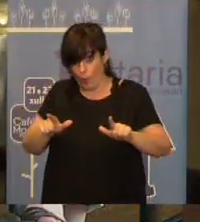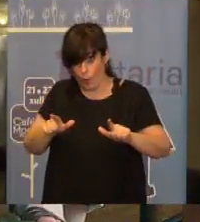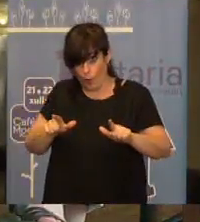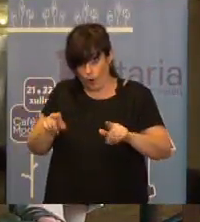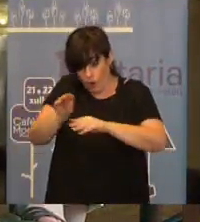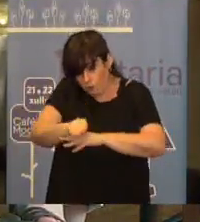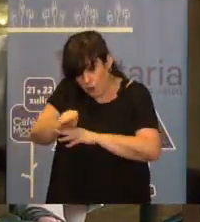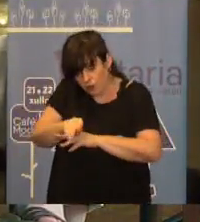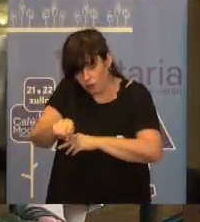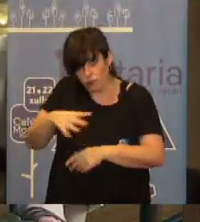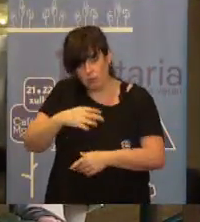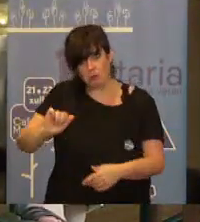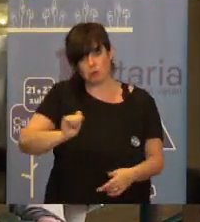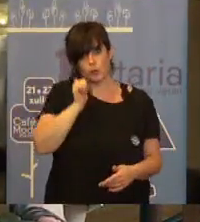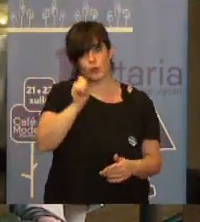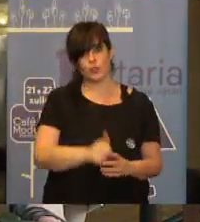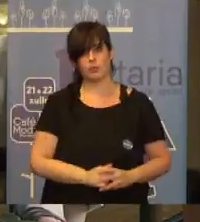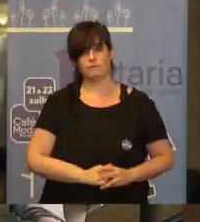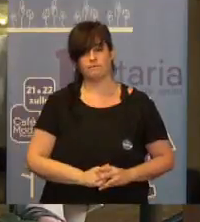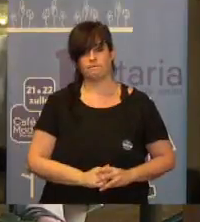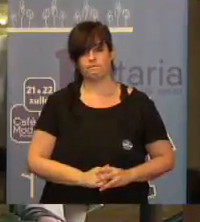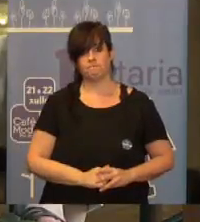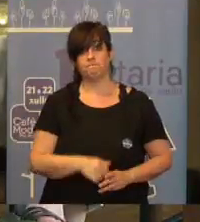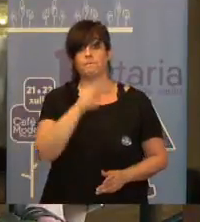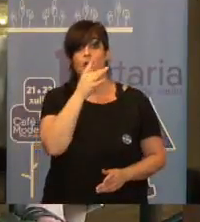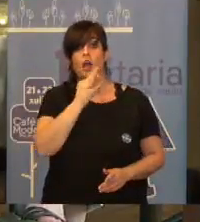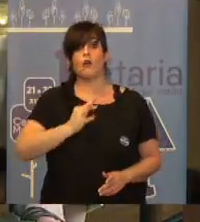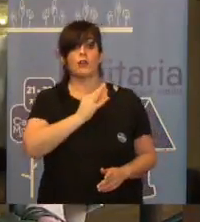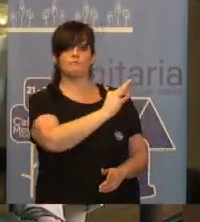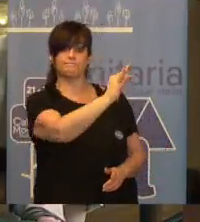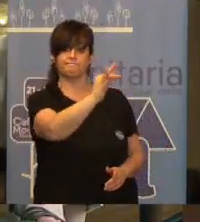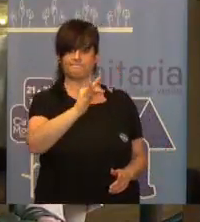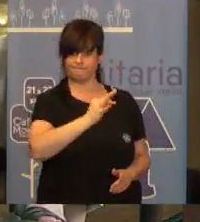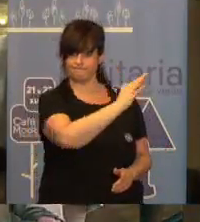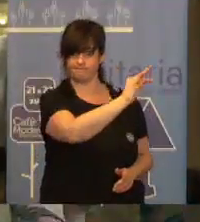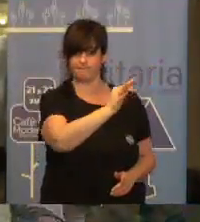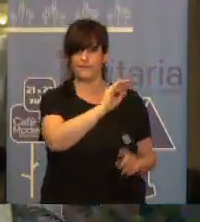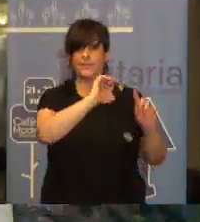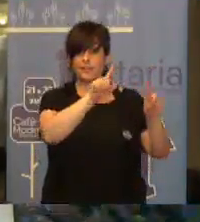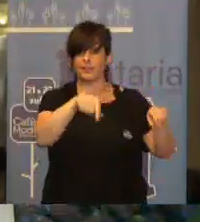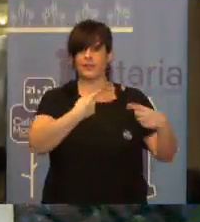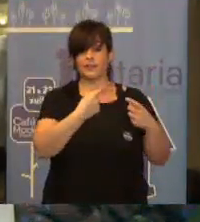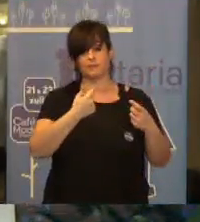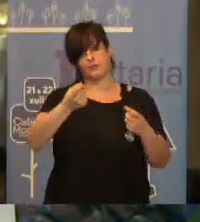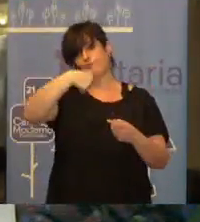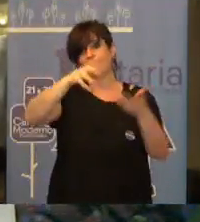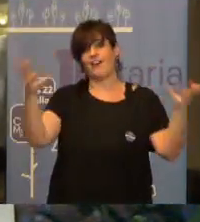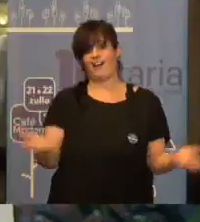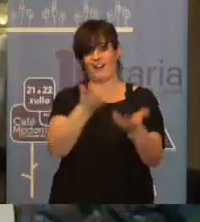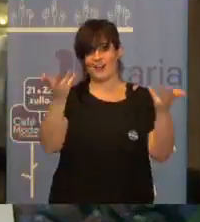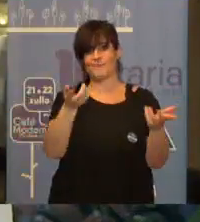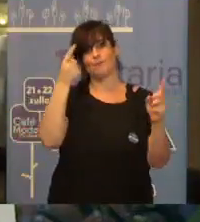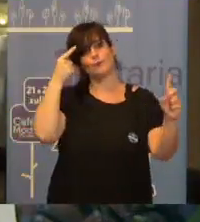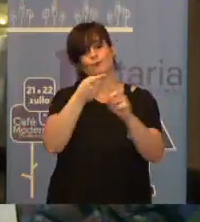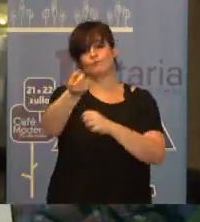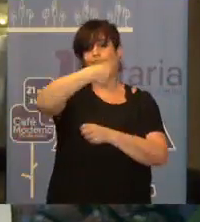unha oportunidade. Imos dar a palabra a cada unha destas persoas e a continuación vos animamos a